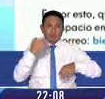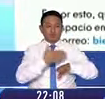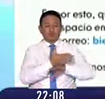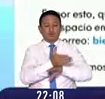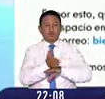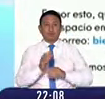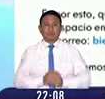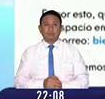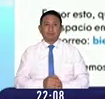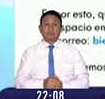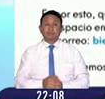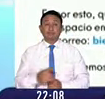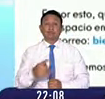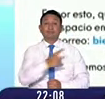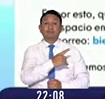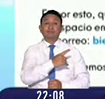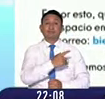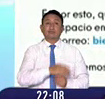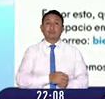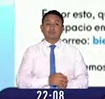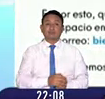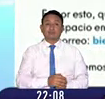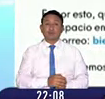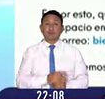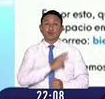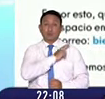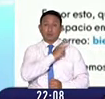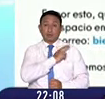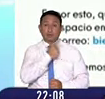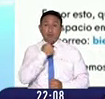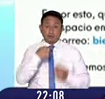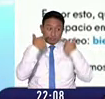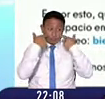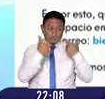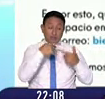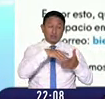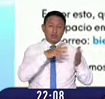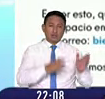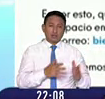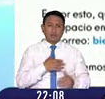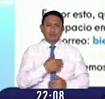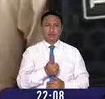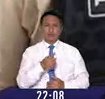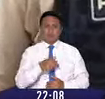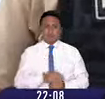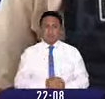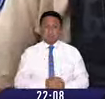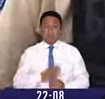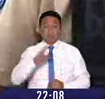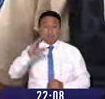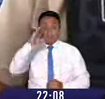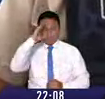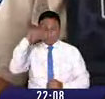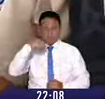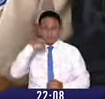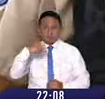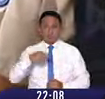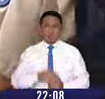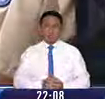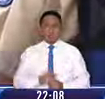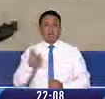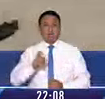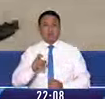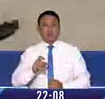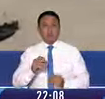Espol, por medio de un comunicado, aseguraba estar pendiente del estado de salud del estudiante herido, mientras que la policía acotaba que se debe